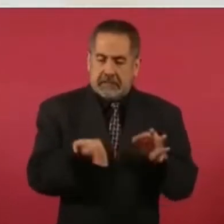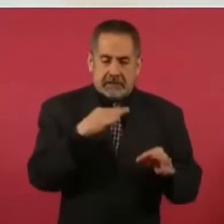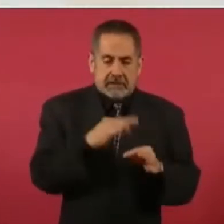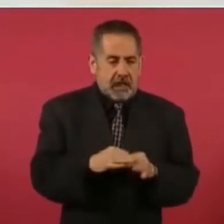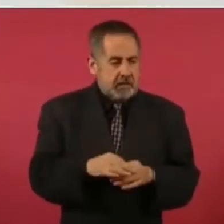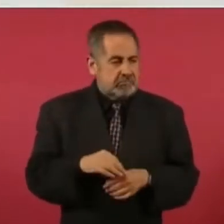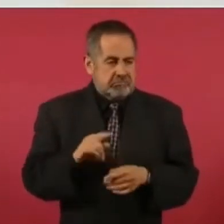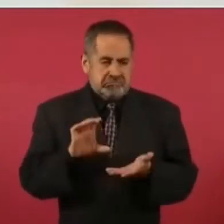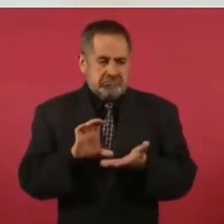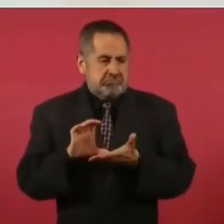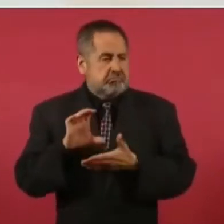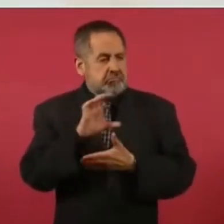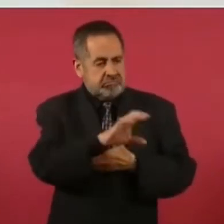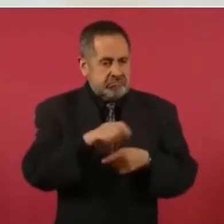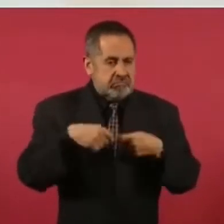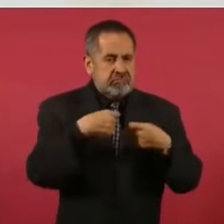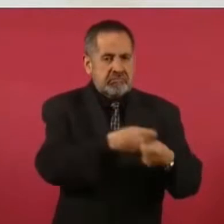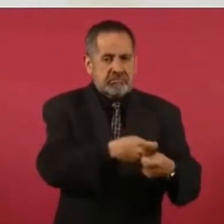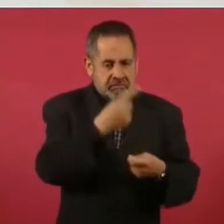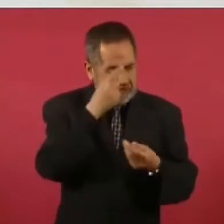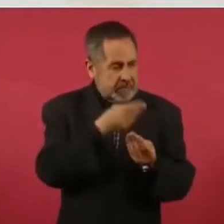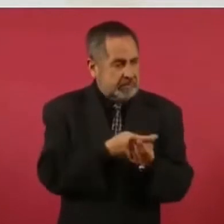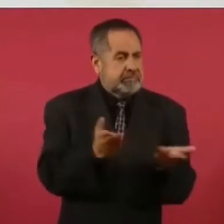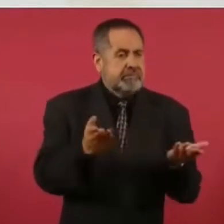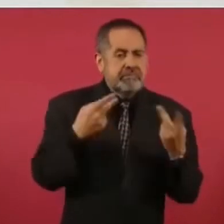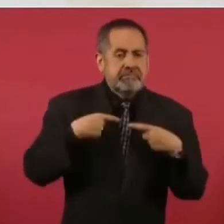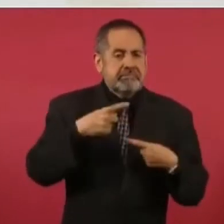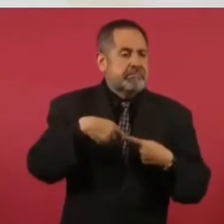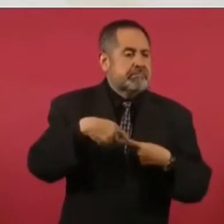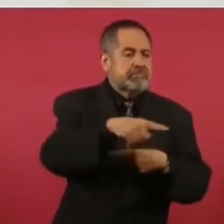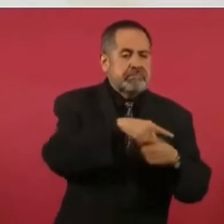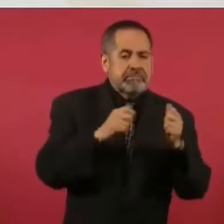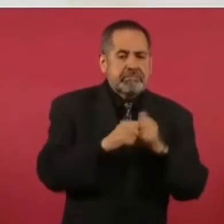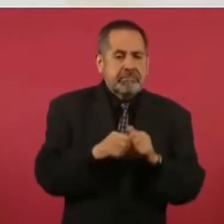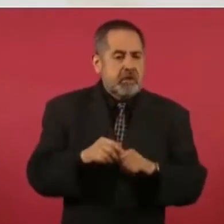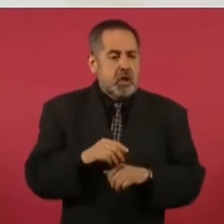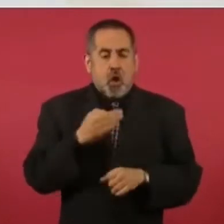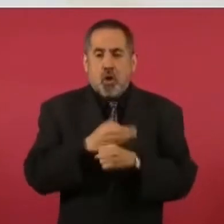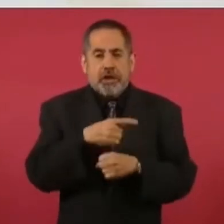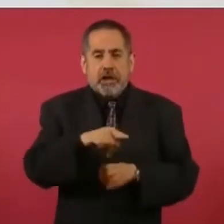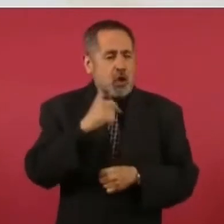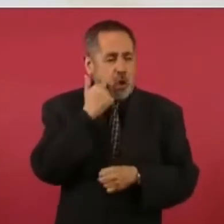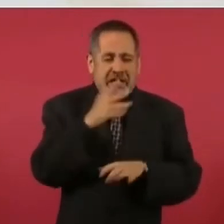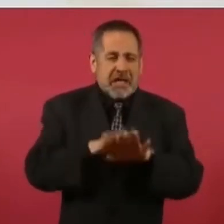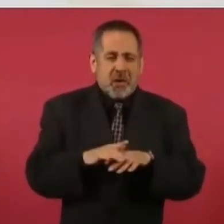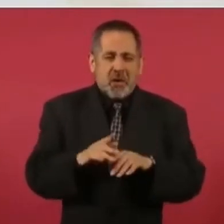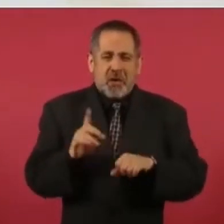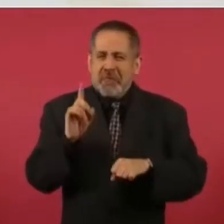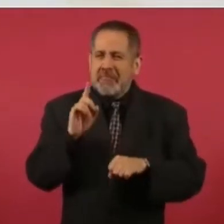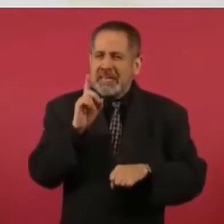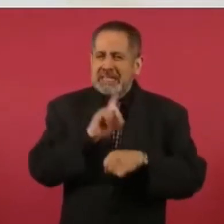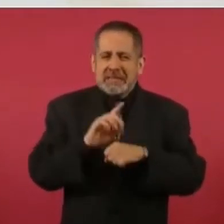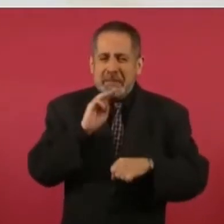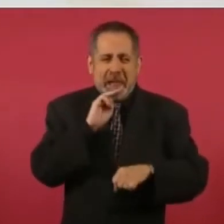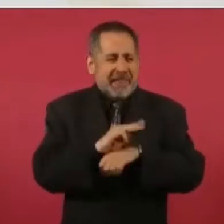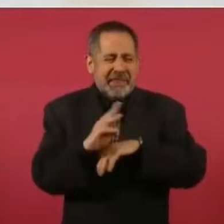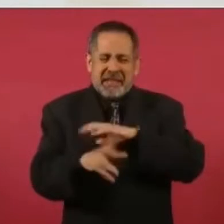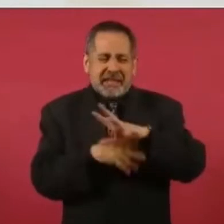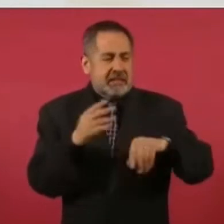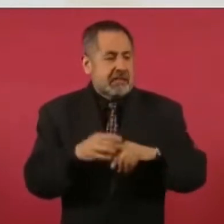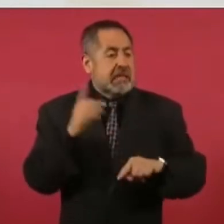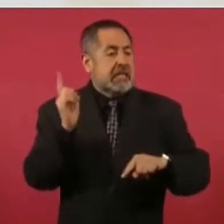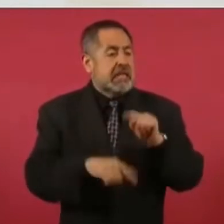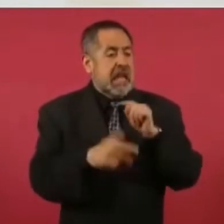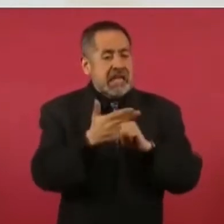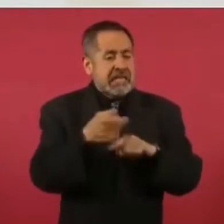ahí les transfiero algo extra para que lo repartan a la gente por unos días, no quiero nada de desmadre, quita tus H y dile que además